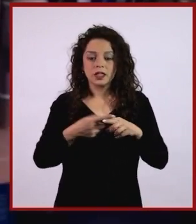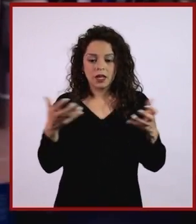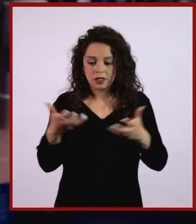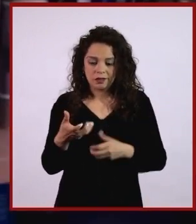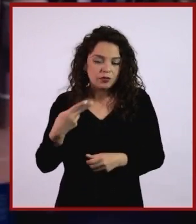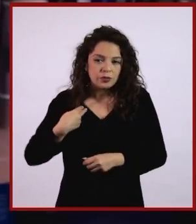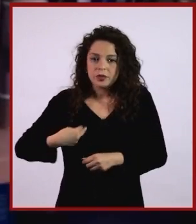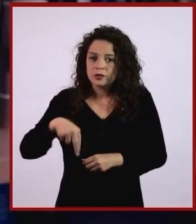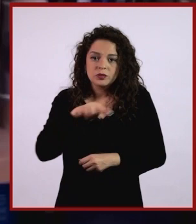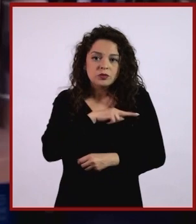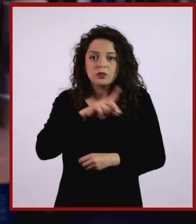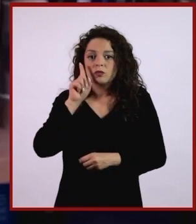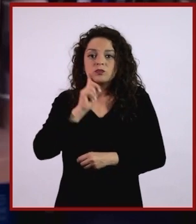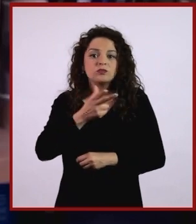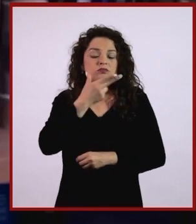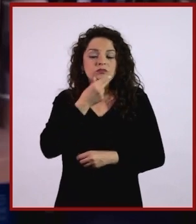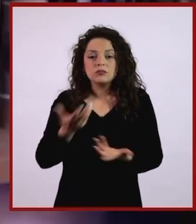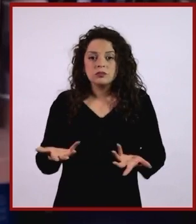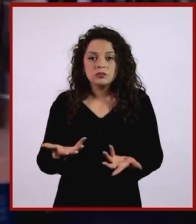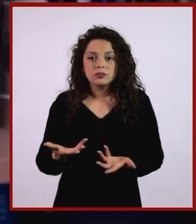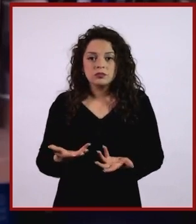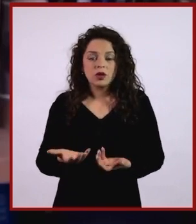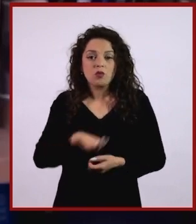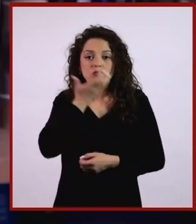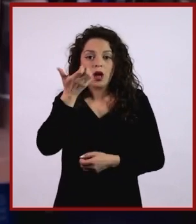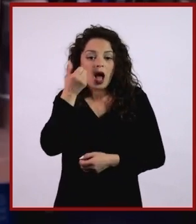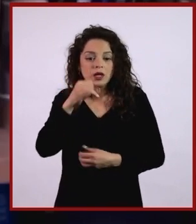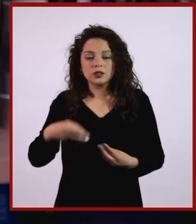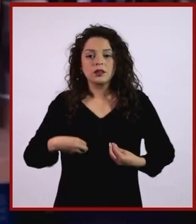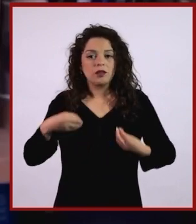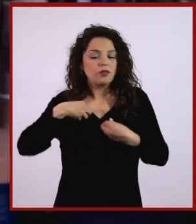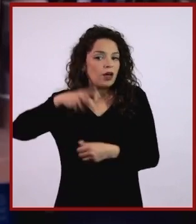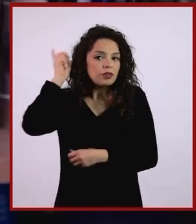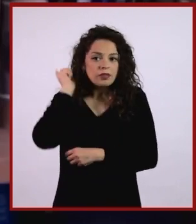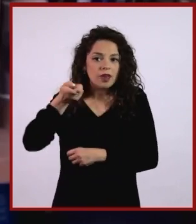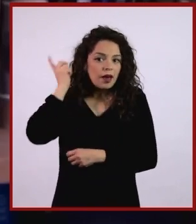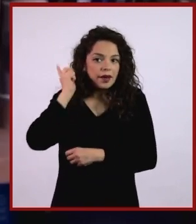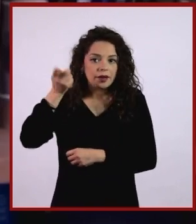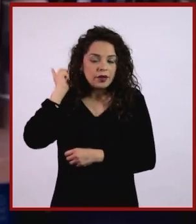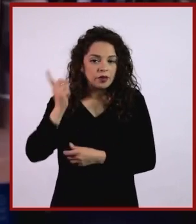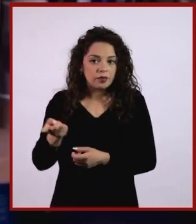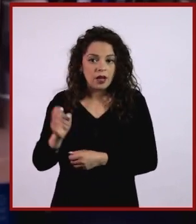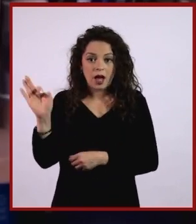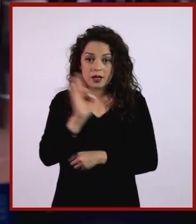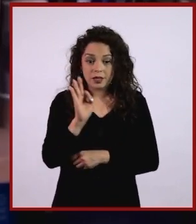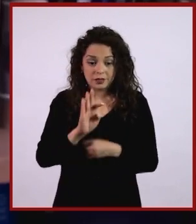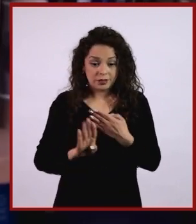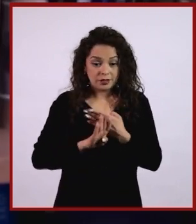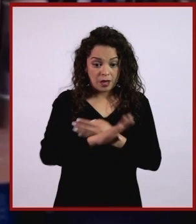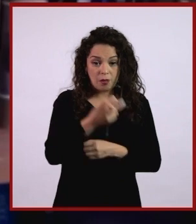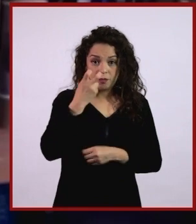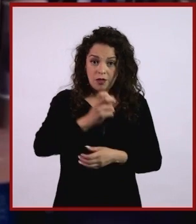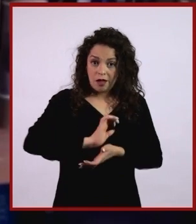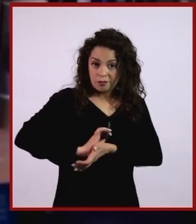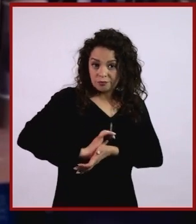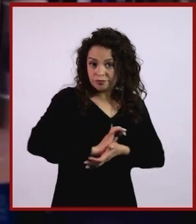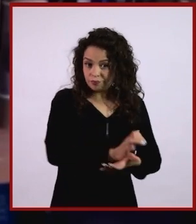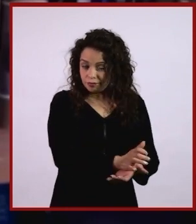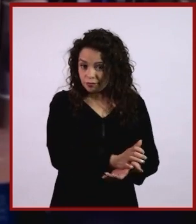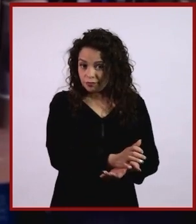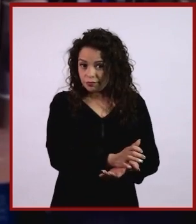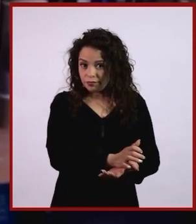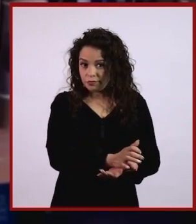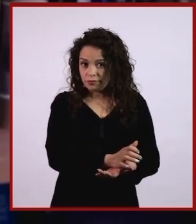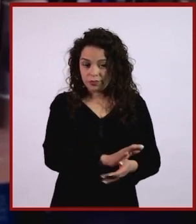perpetuamos nosotros, los ciudadanos y las ciudadanas, en nuestra práctica cotidiana. Si fuéramos menos racistas, si